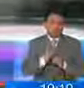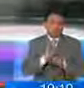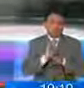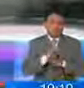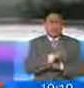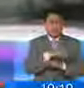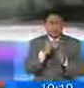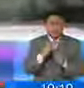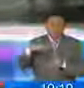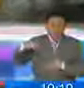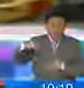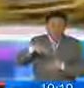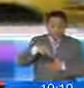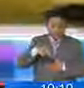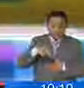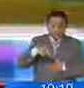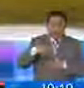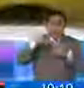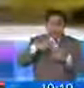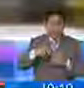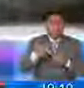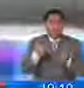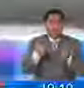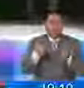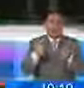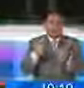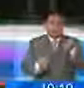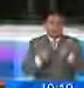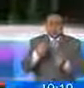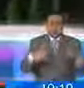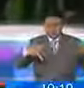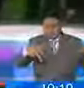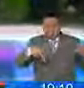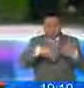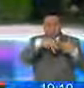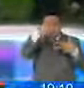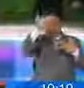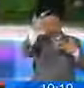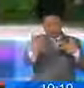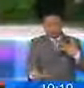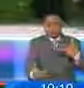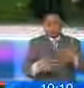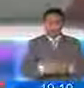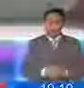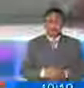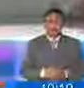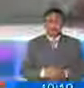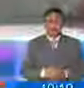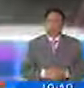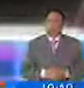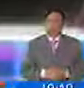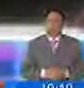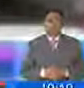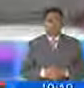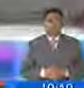intentó cruzar la calzada cuando en cuestión de segundos habría sido embestida por un vehículo. De mañana a las 6 es que ha sido el